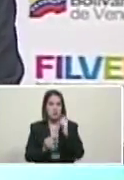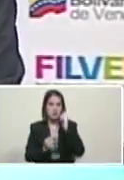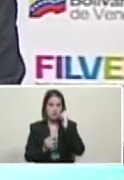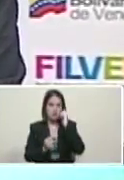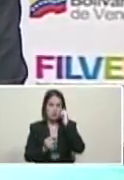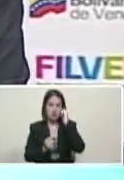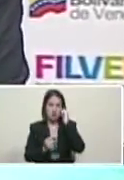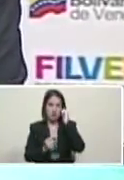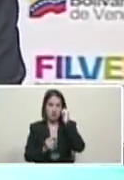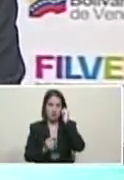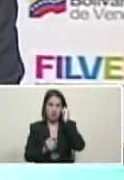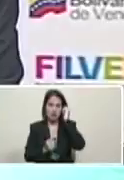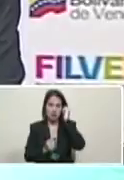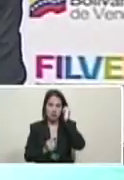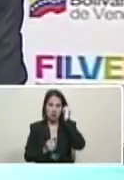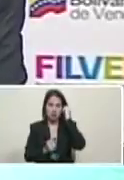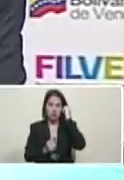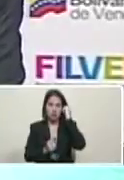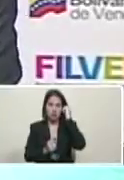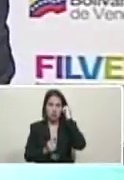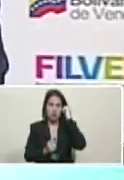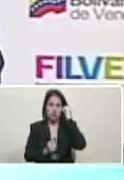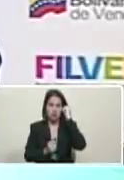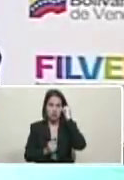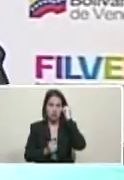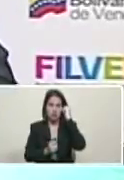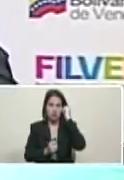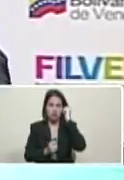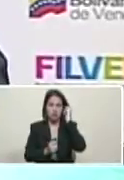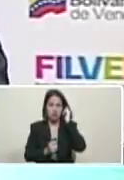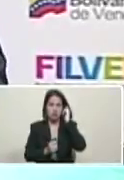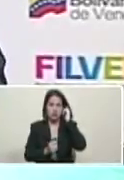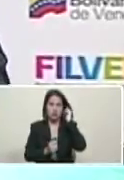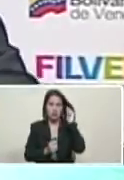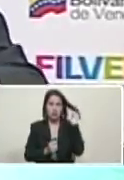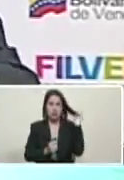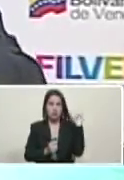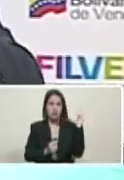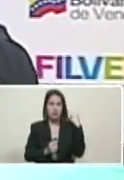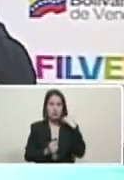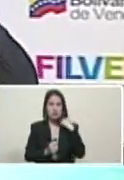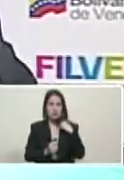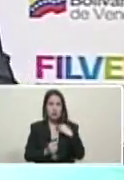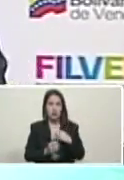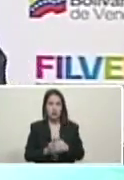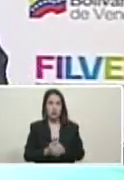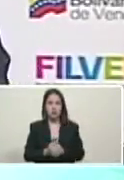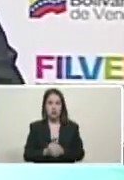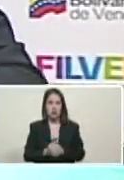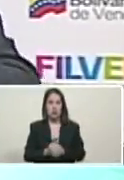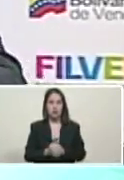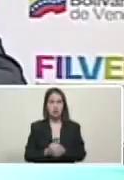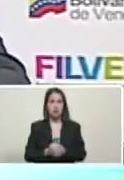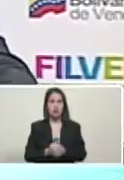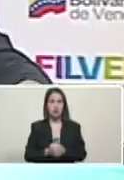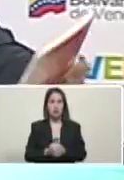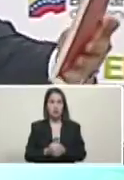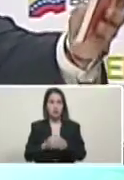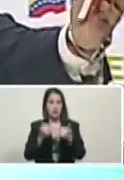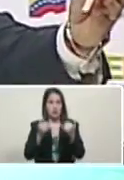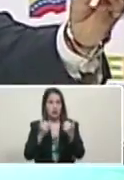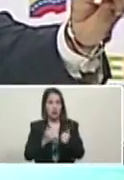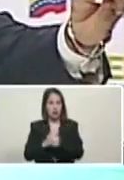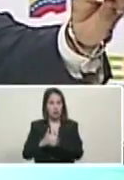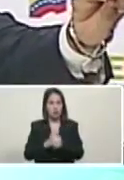Antes nos perseguían aquí, la policía política, los gobiernos que existieron. Ahora nos persigue el imperio. Por eso es